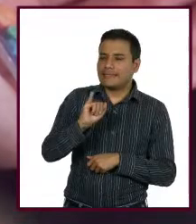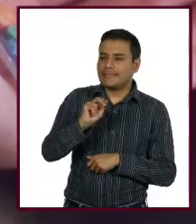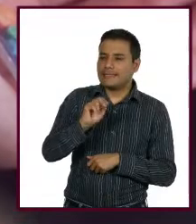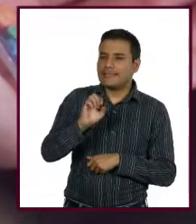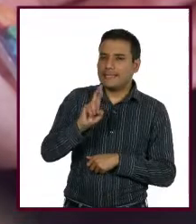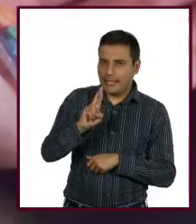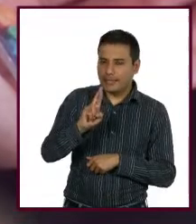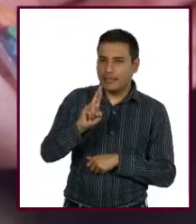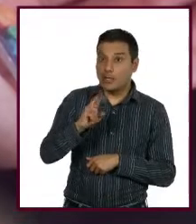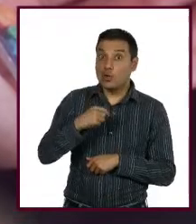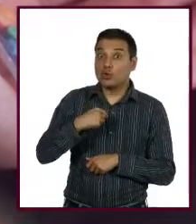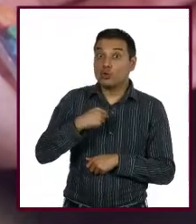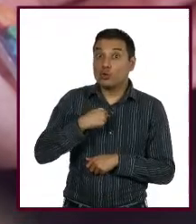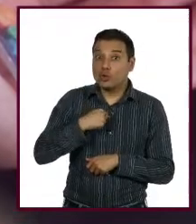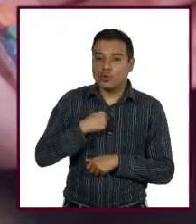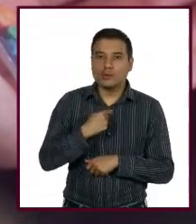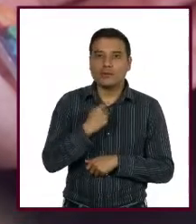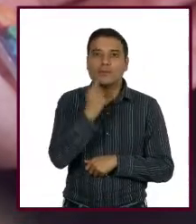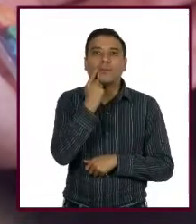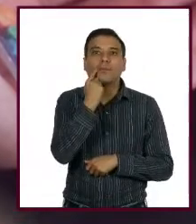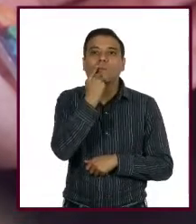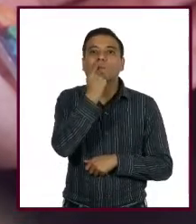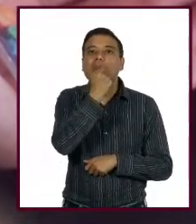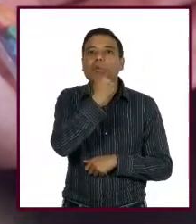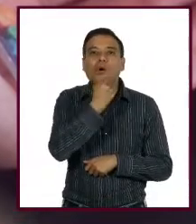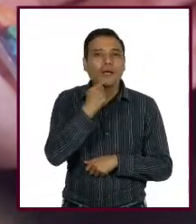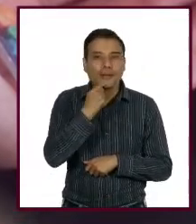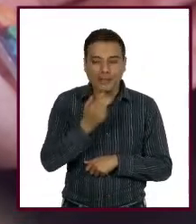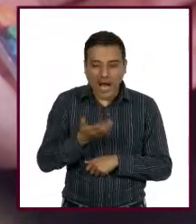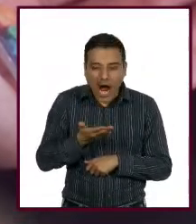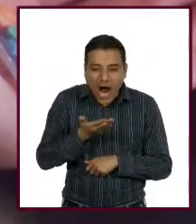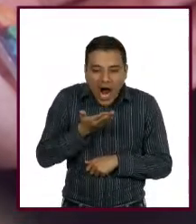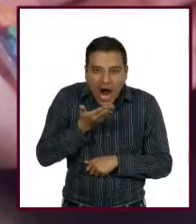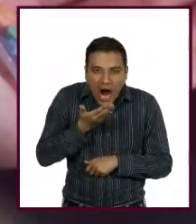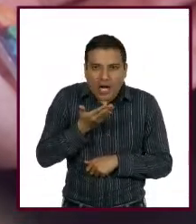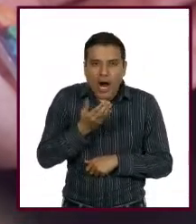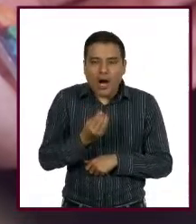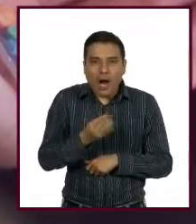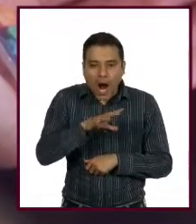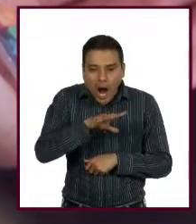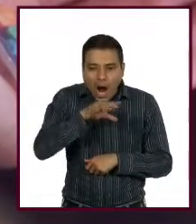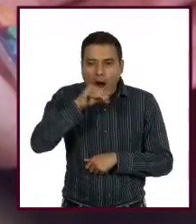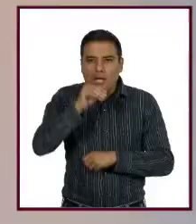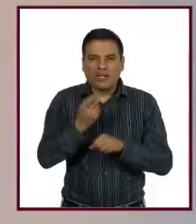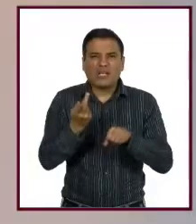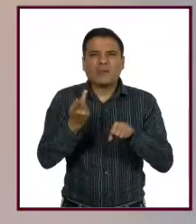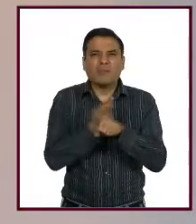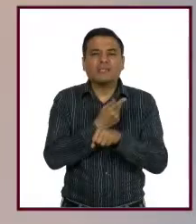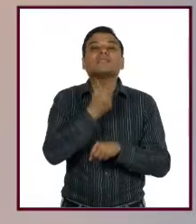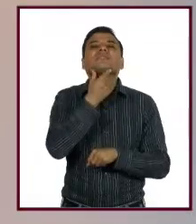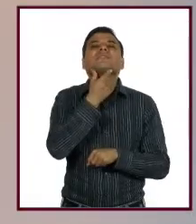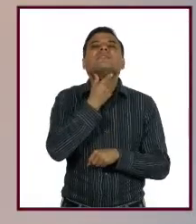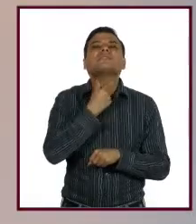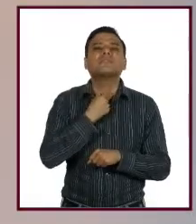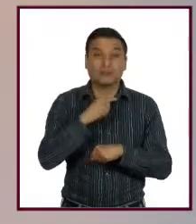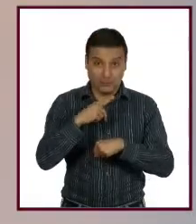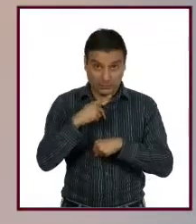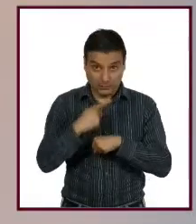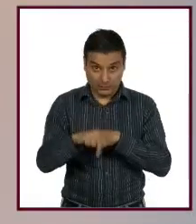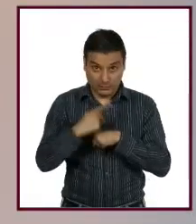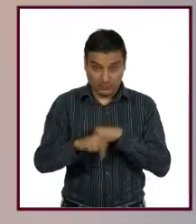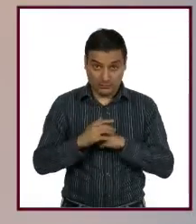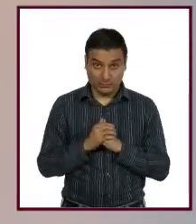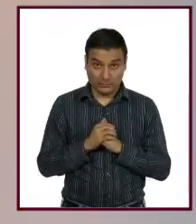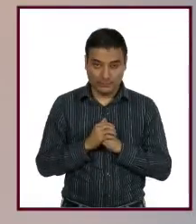inhalarlo por la boca? Y pregunta si afecta mucho a la garganta. Gracias, Gaby, por sus preguntas. Claro. Bueno,